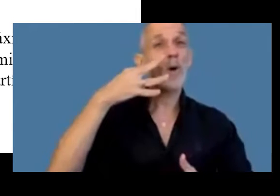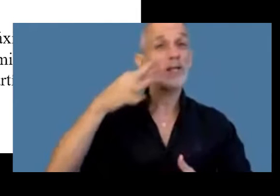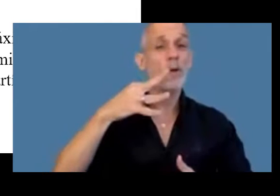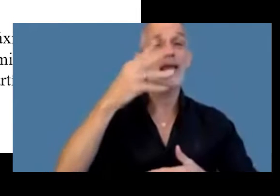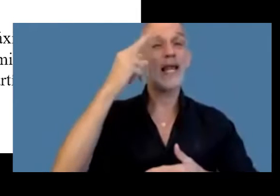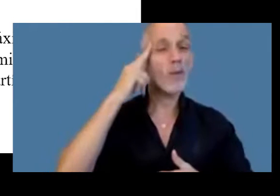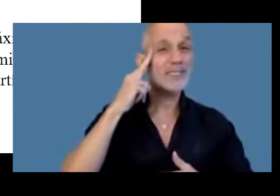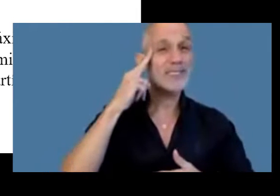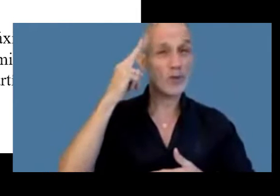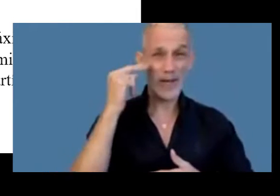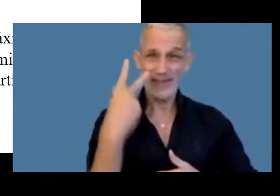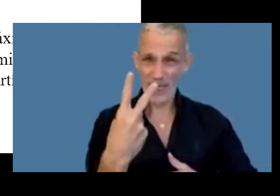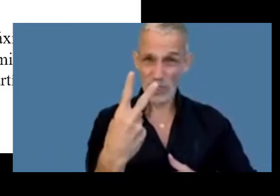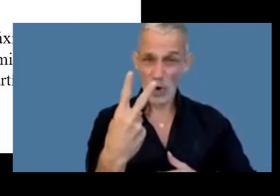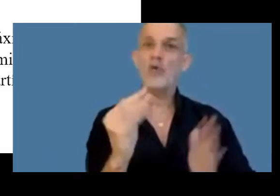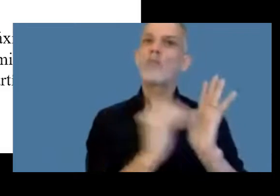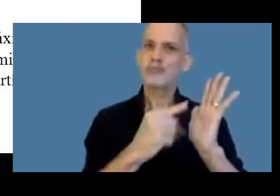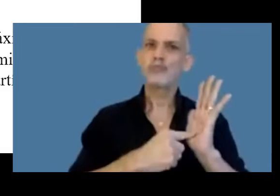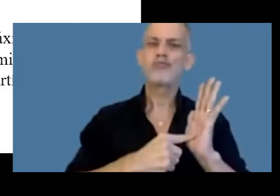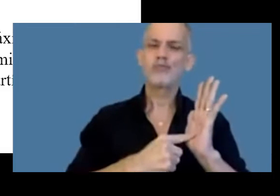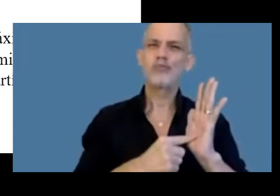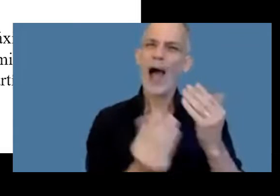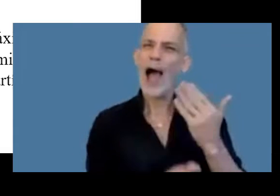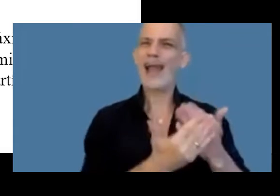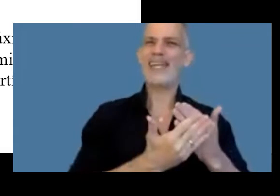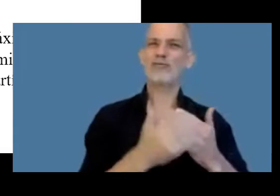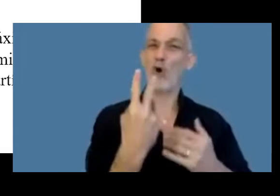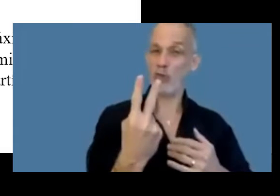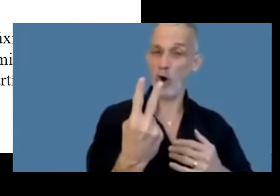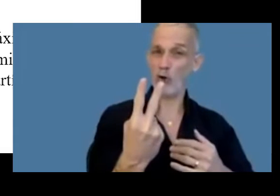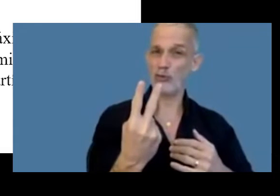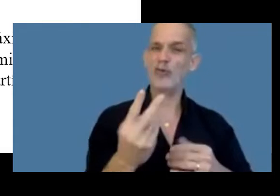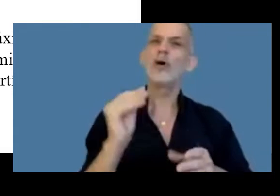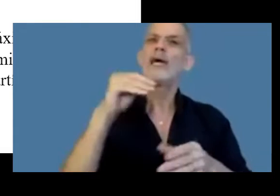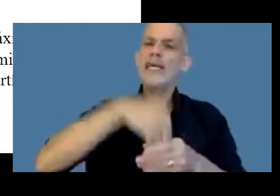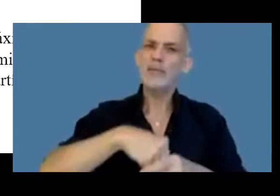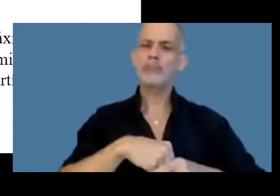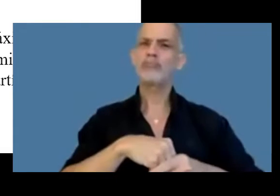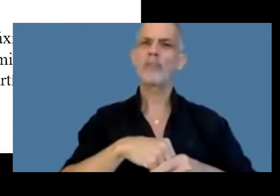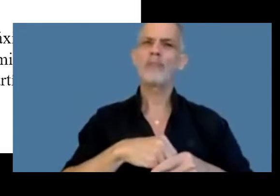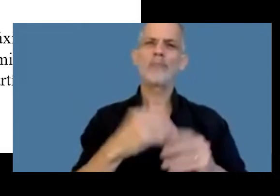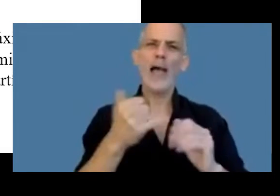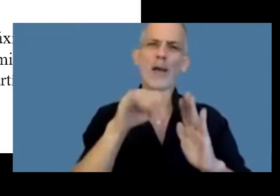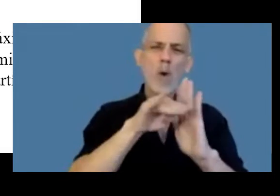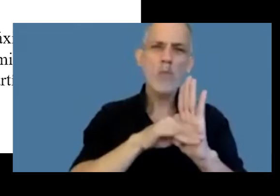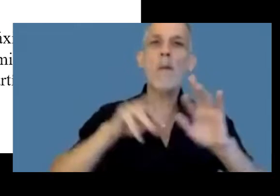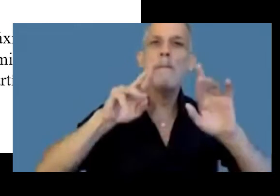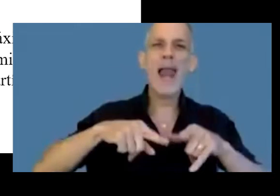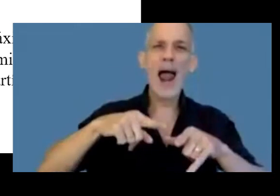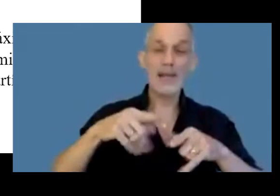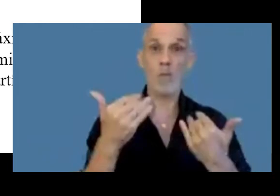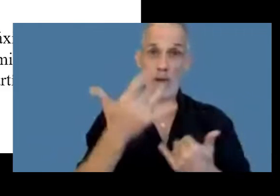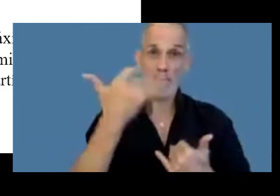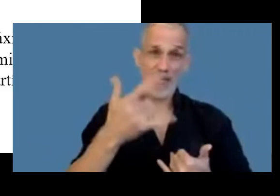4992 estableció en su anexo 2 una serie de planes que pueden tener un